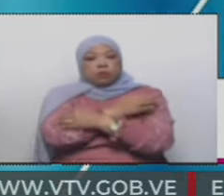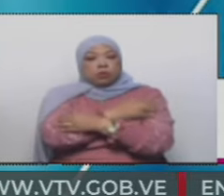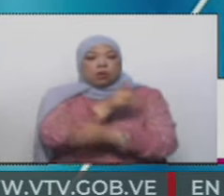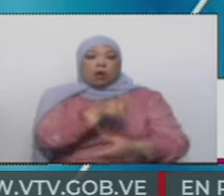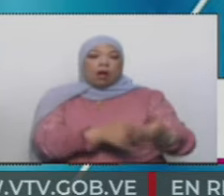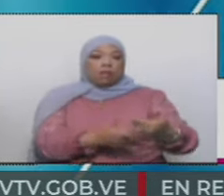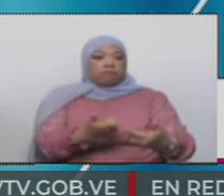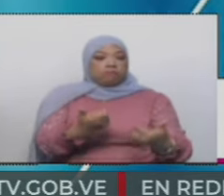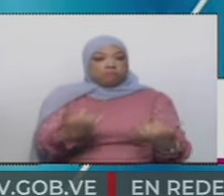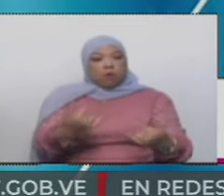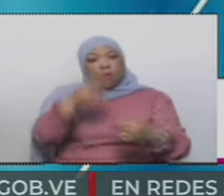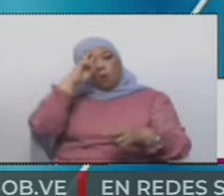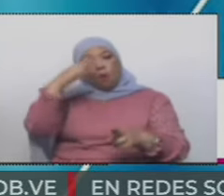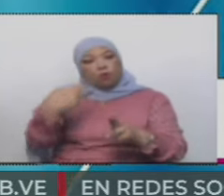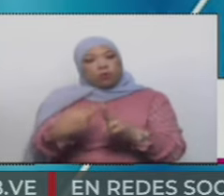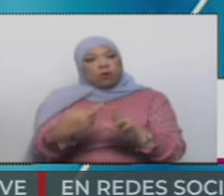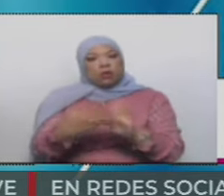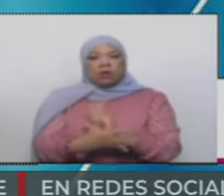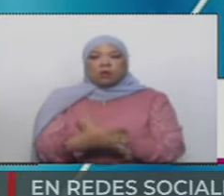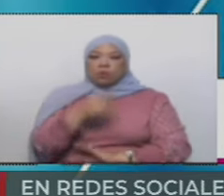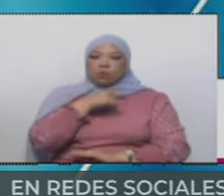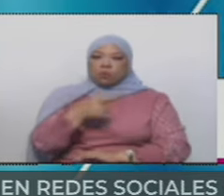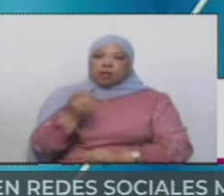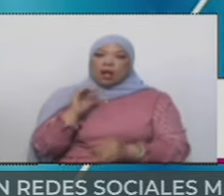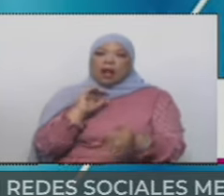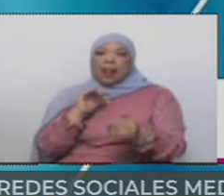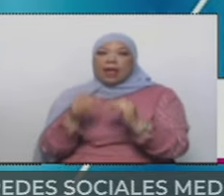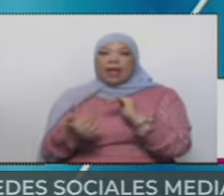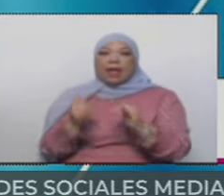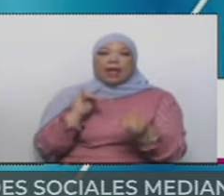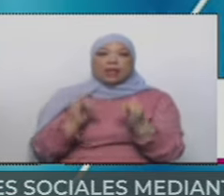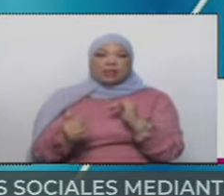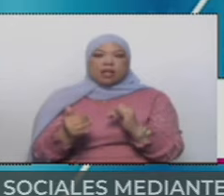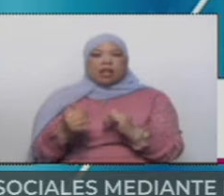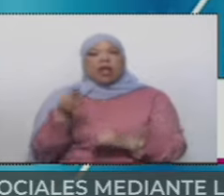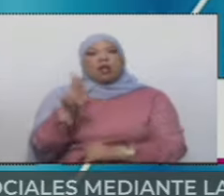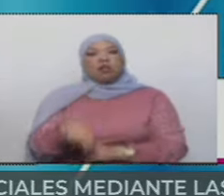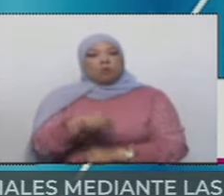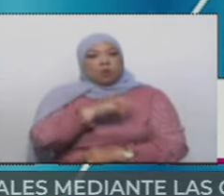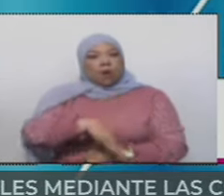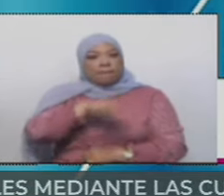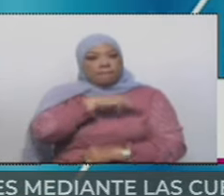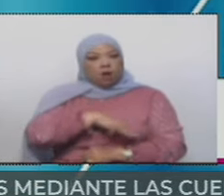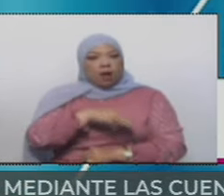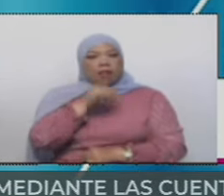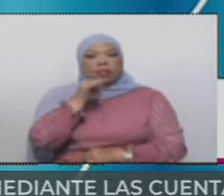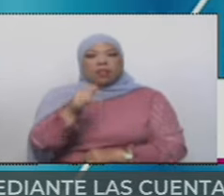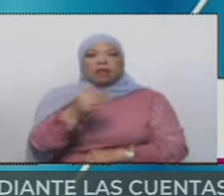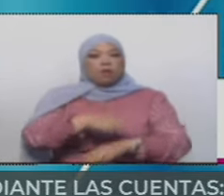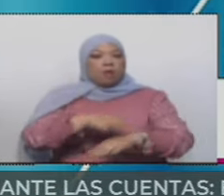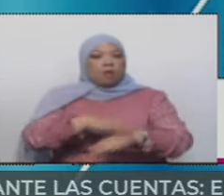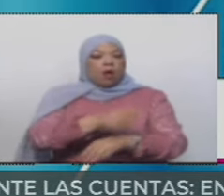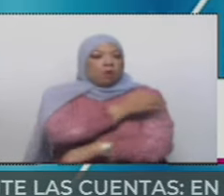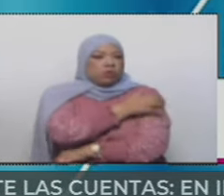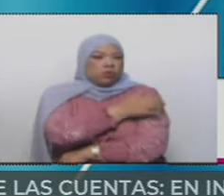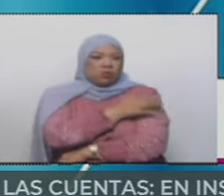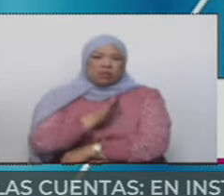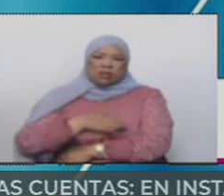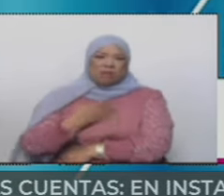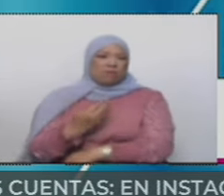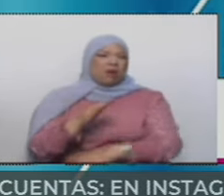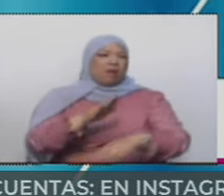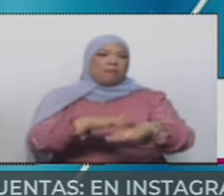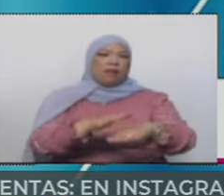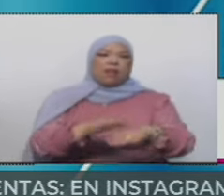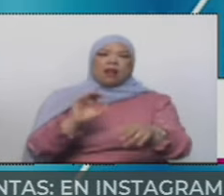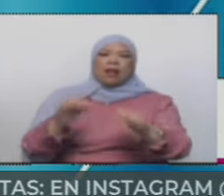El honor, la ética que no se le puede pedir al fascismo.